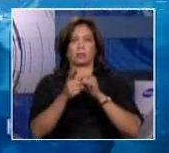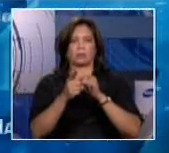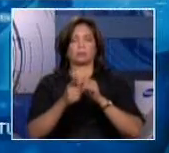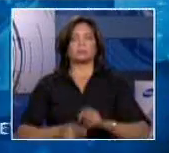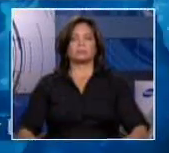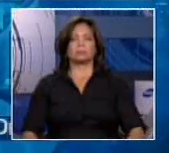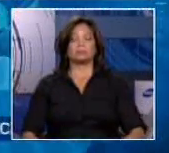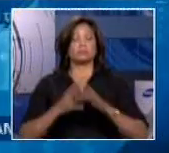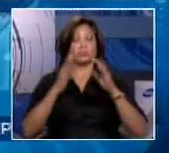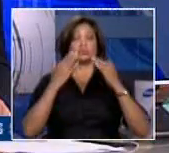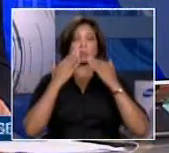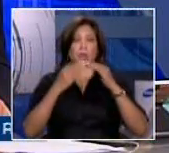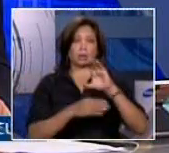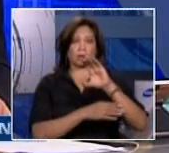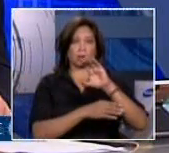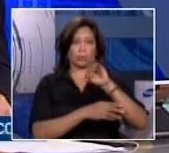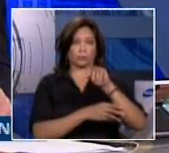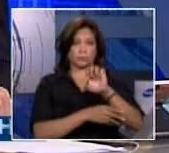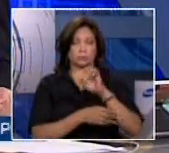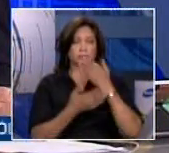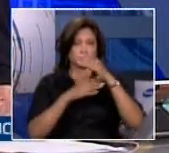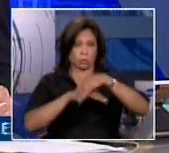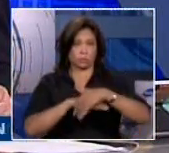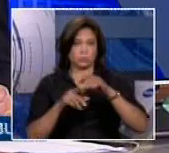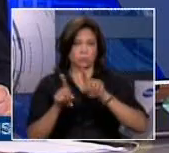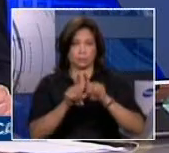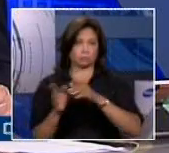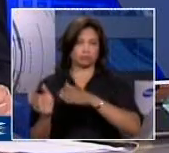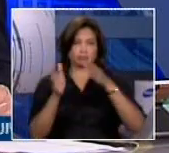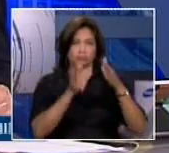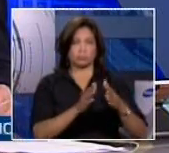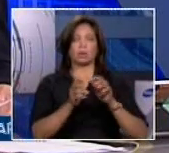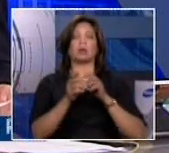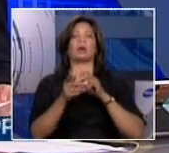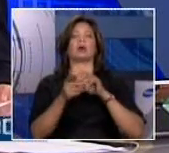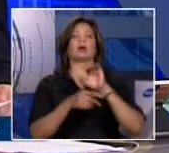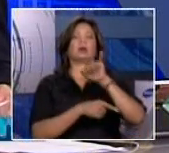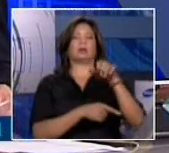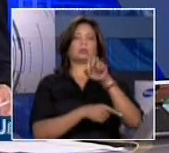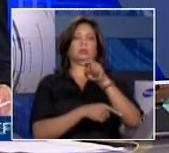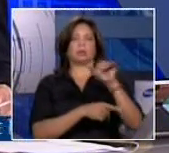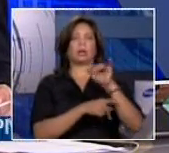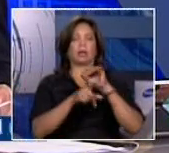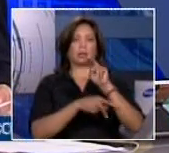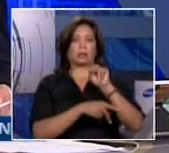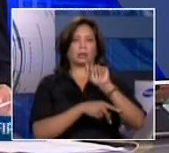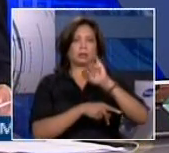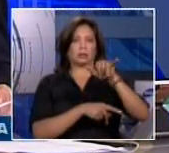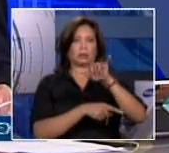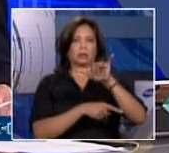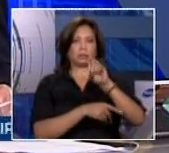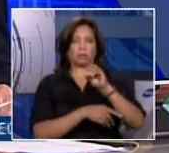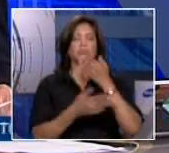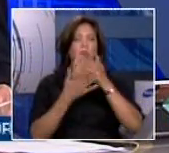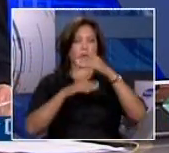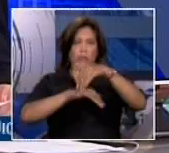estudios. Muchísimas gracias, Checo. Buenas noches para ti. Y dando seguimiento al traslado, nuestra compañera Jenny Aquino se encuentra en Najayo y nos tiene más detalles.